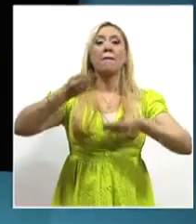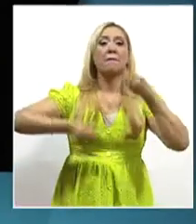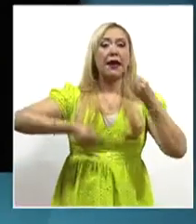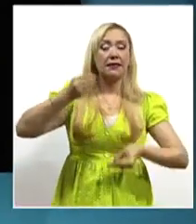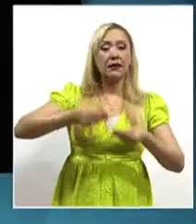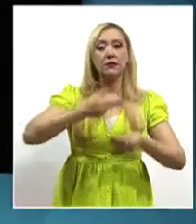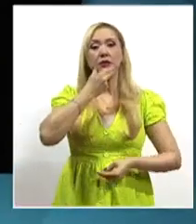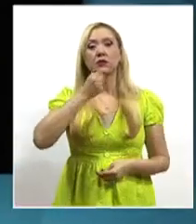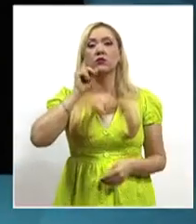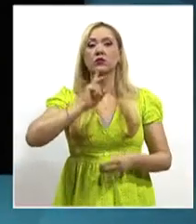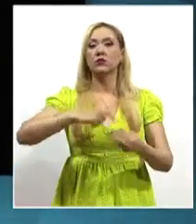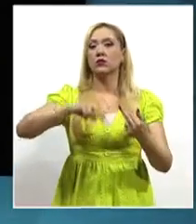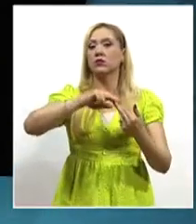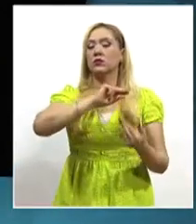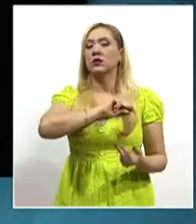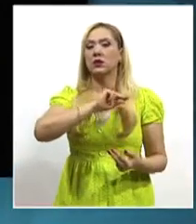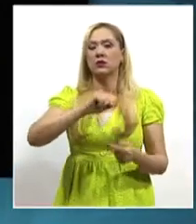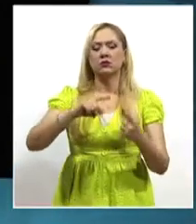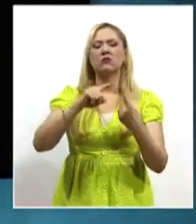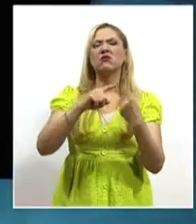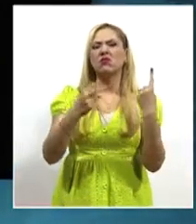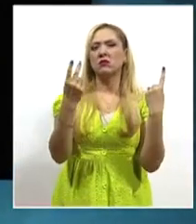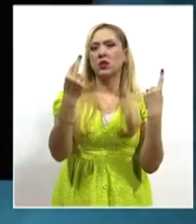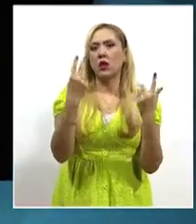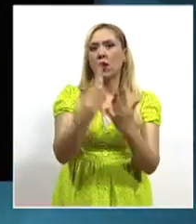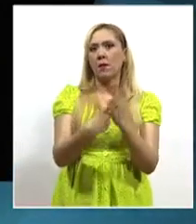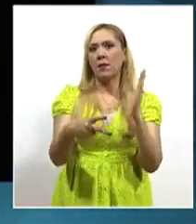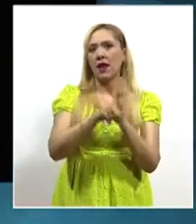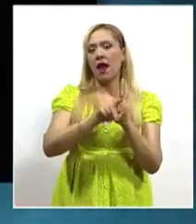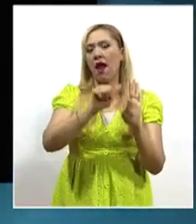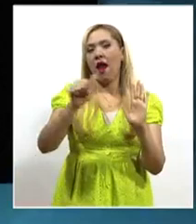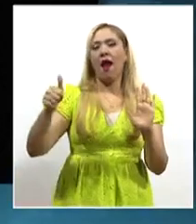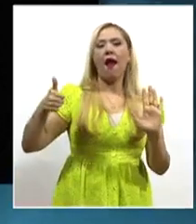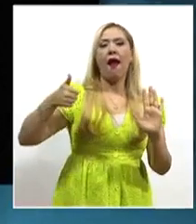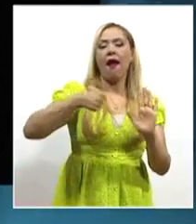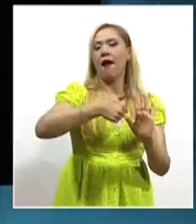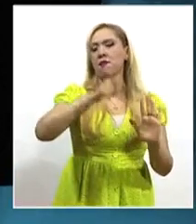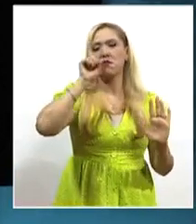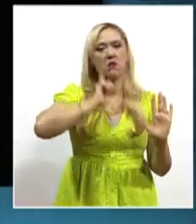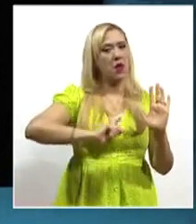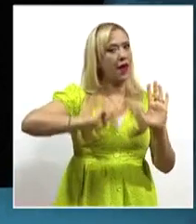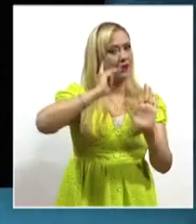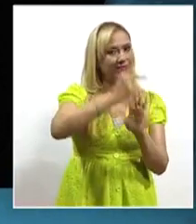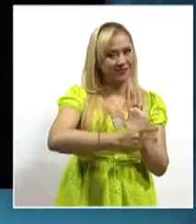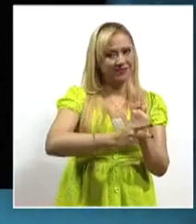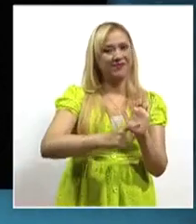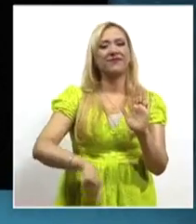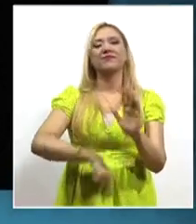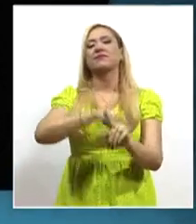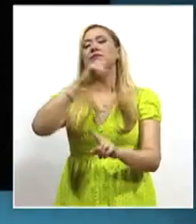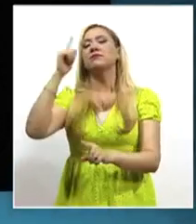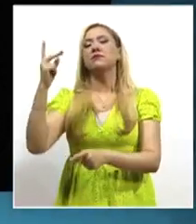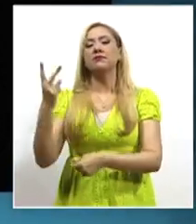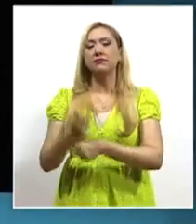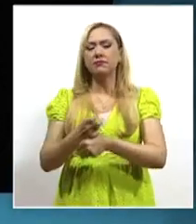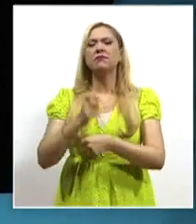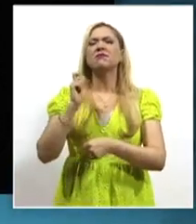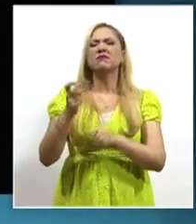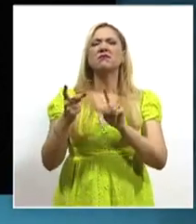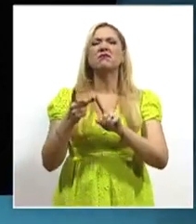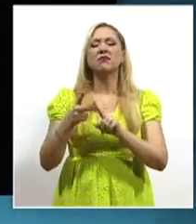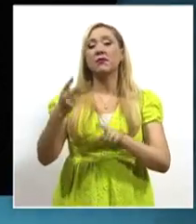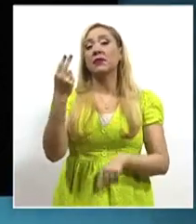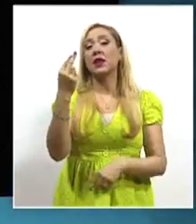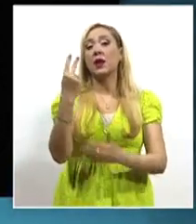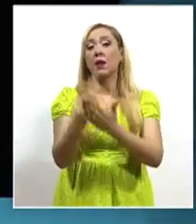de circuito. El primero es para ocupar 25 plazas y está dirigido en exclusiva a mujeres. El segundo también es para ocupar 25